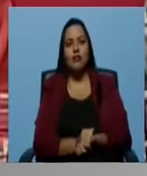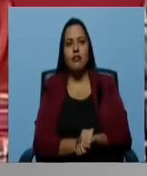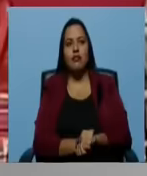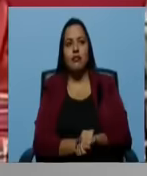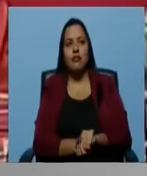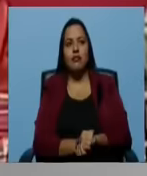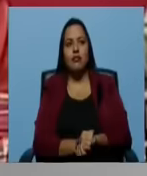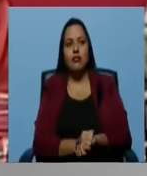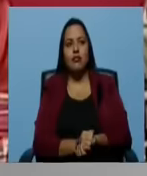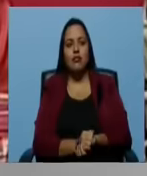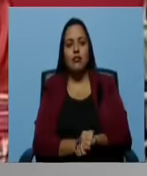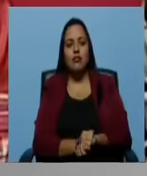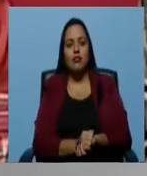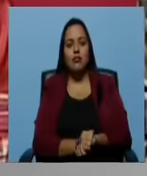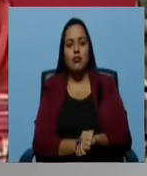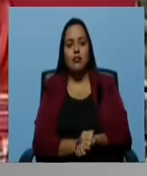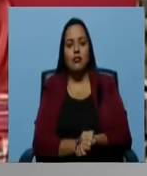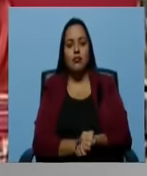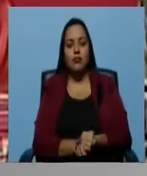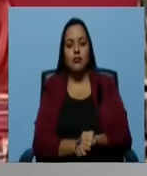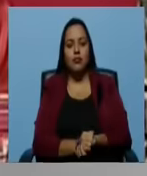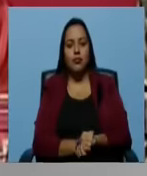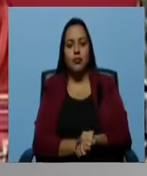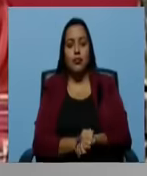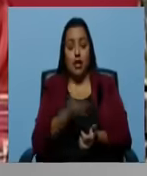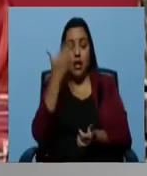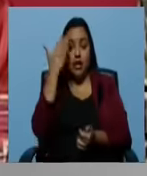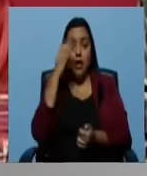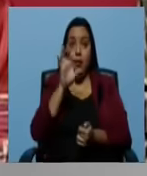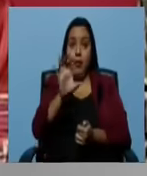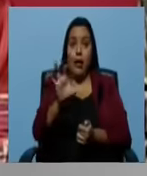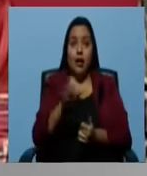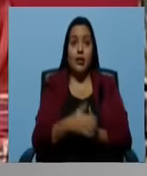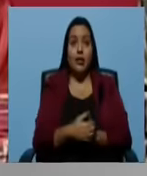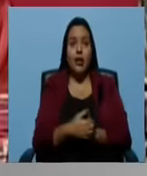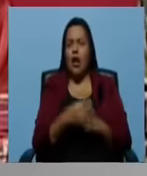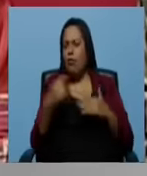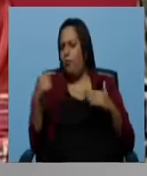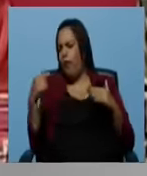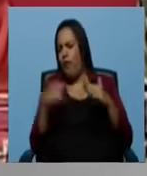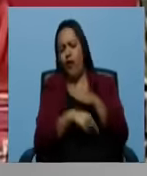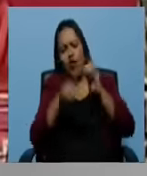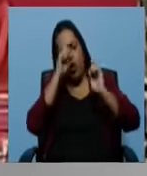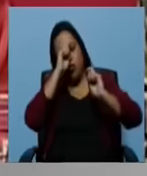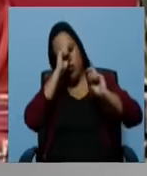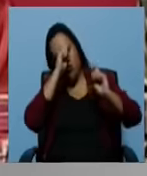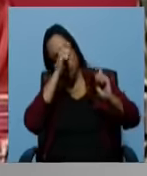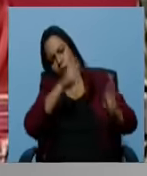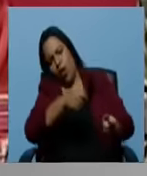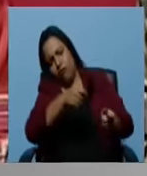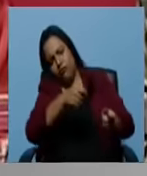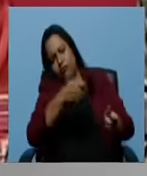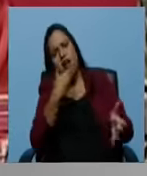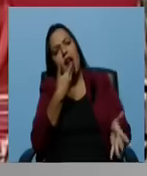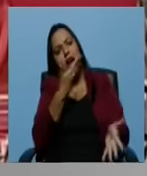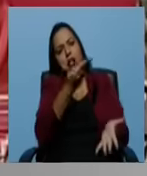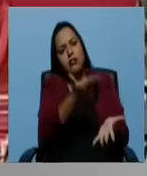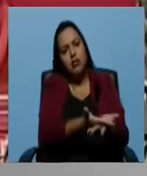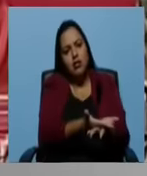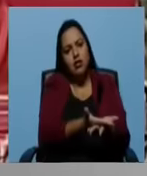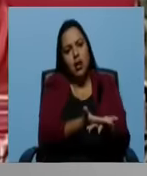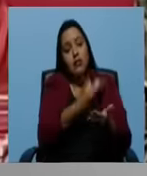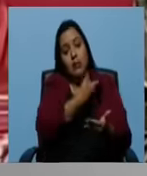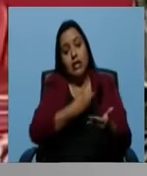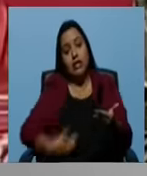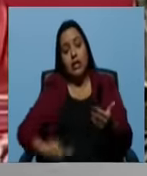Y sabe el país el profundo respeto y reconocimiento que el